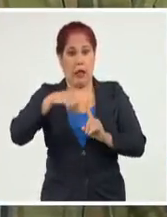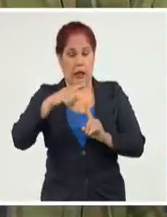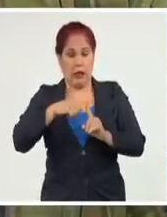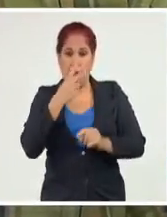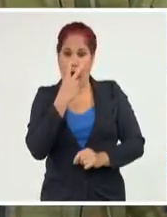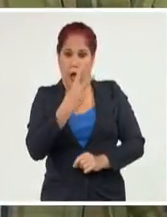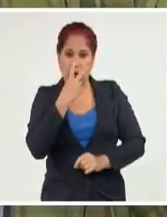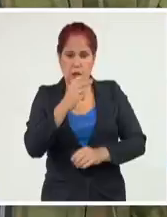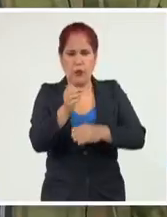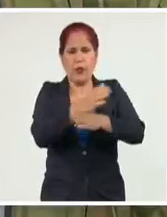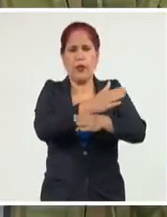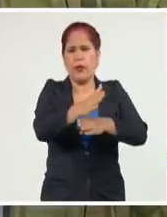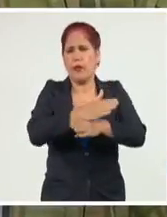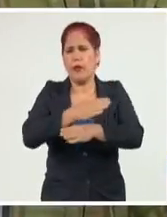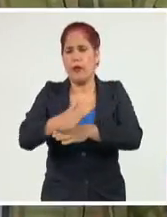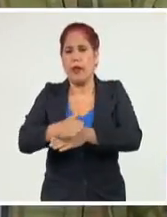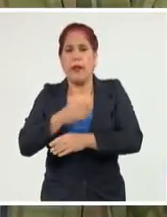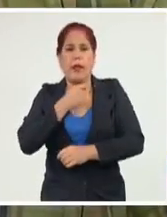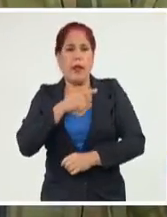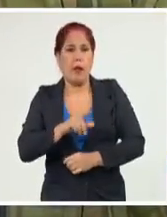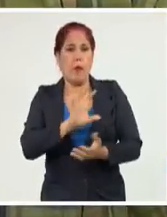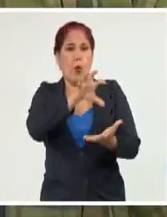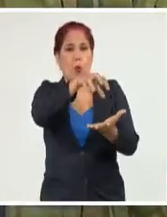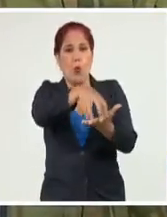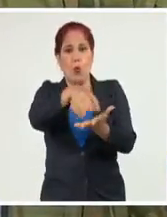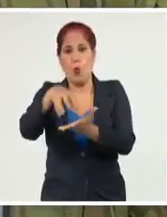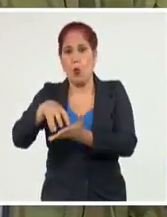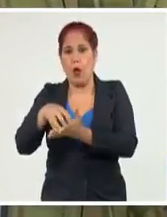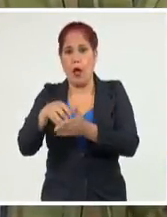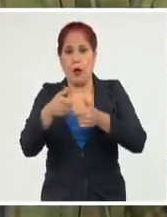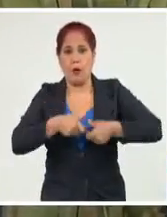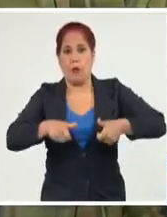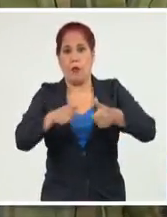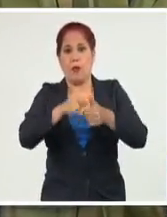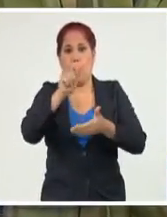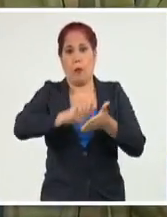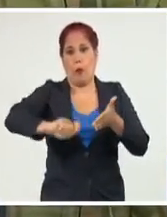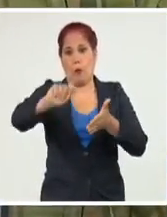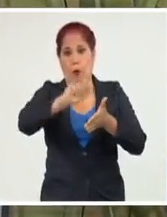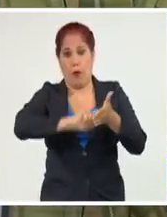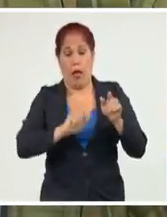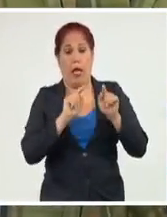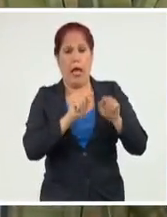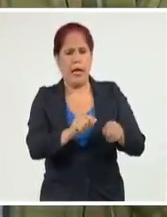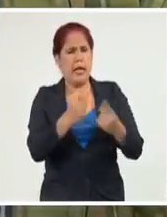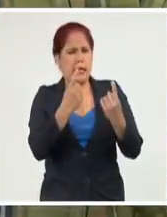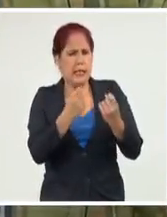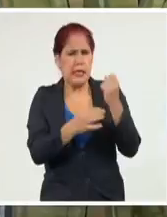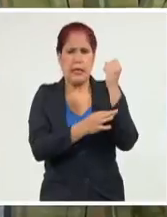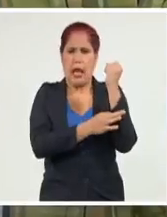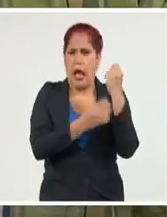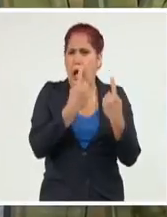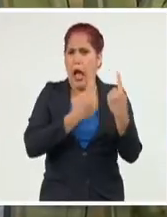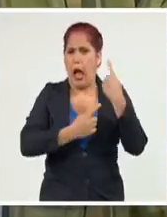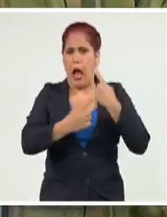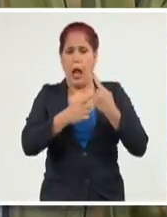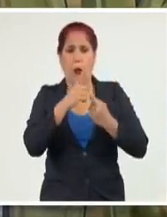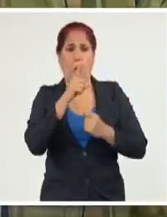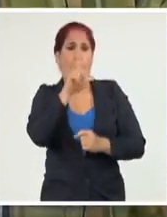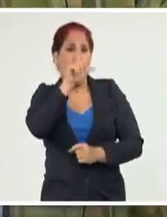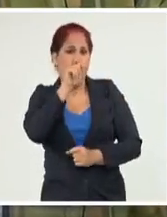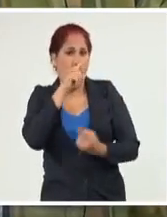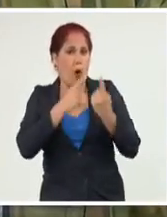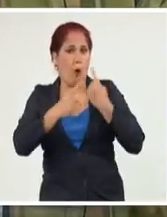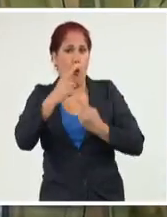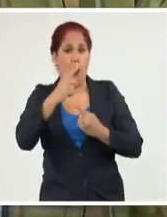atención diferenciada a localidades, a consejos populares, a circunscripciones, de poder vender el pollo de más de 21